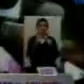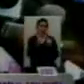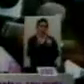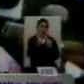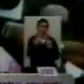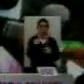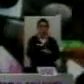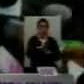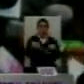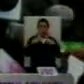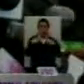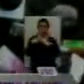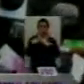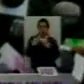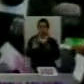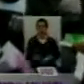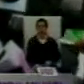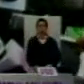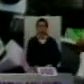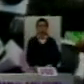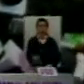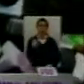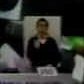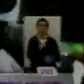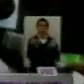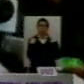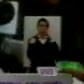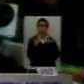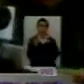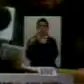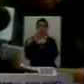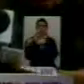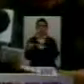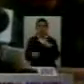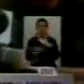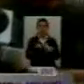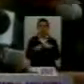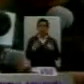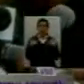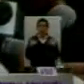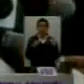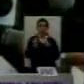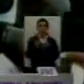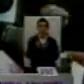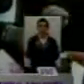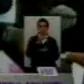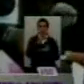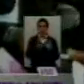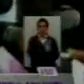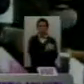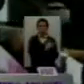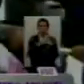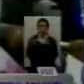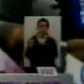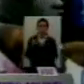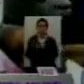está cada día apretando más. Hemos tenido una serie de conflictos generados por algunos autoridades, como